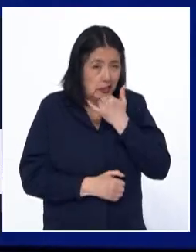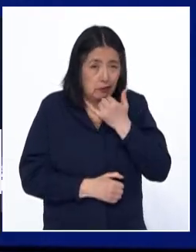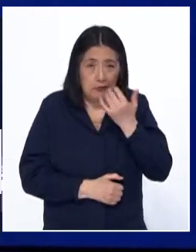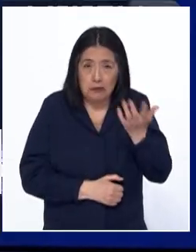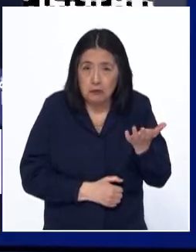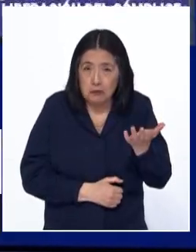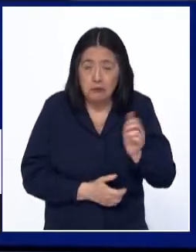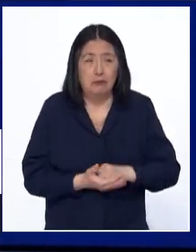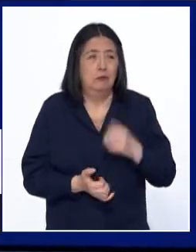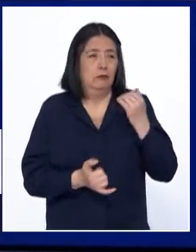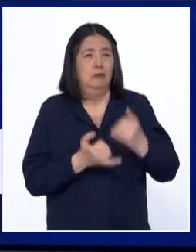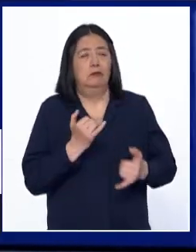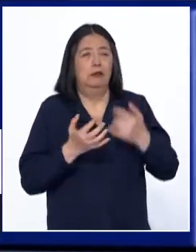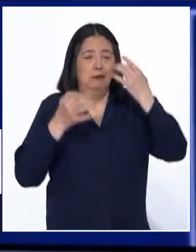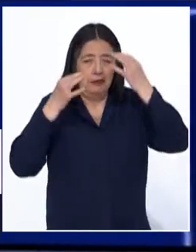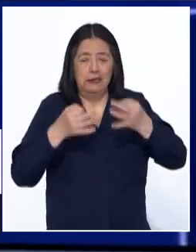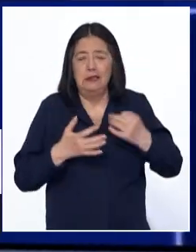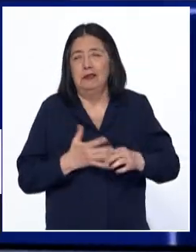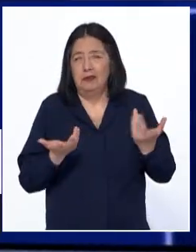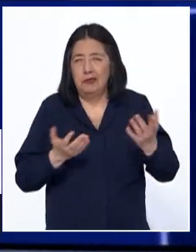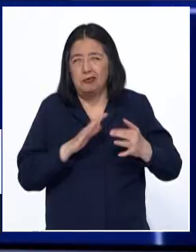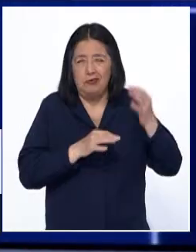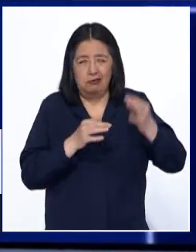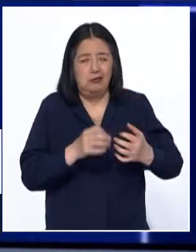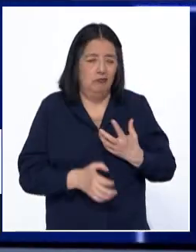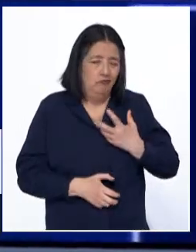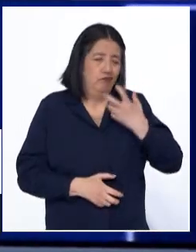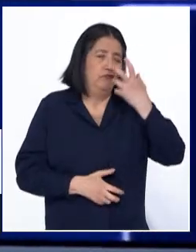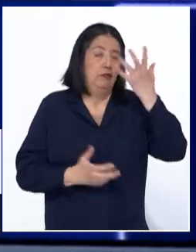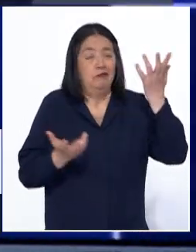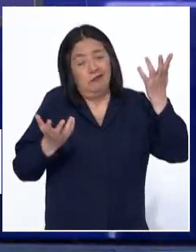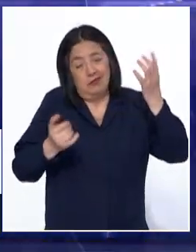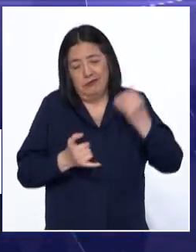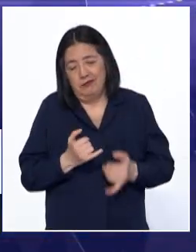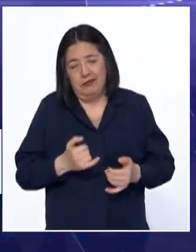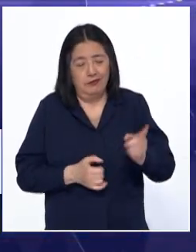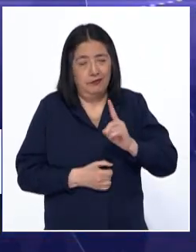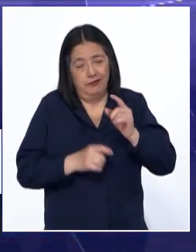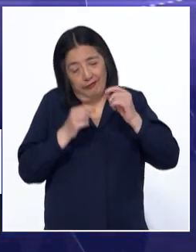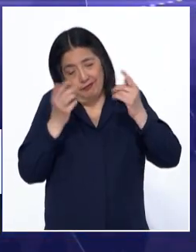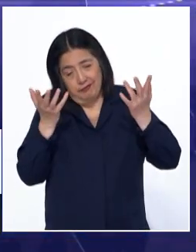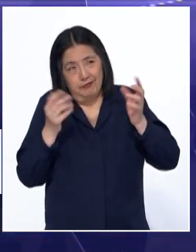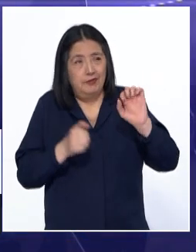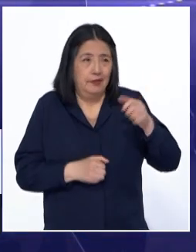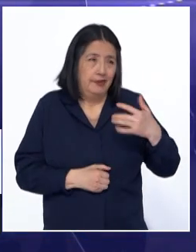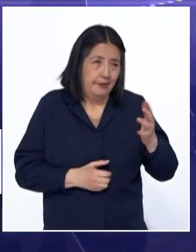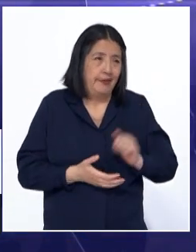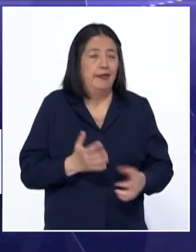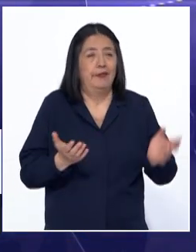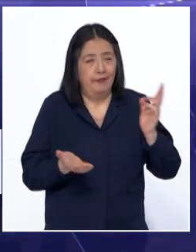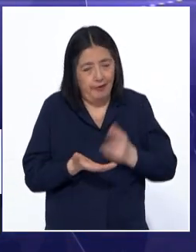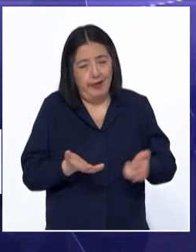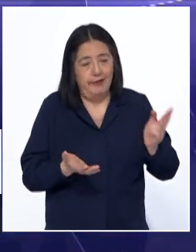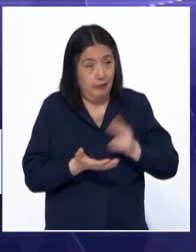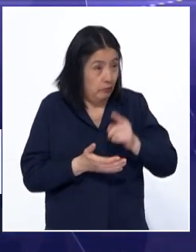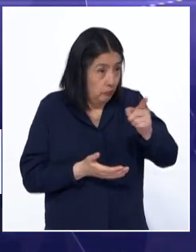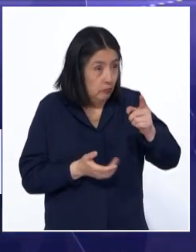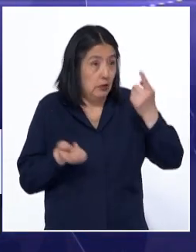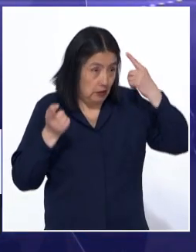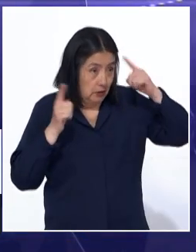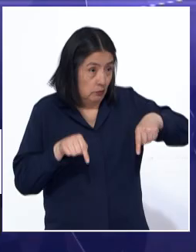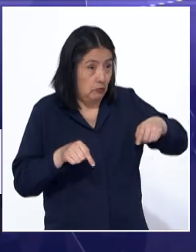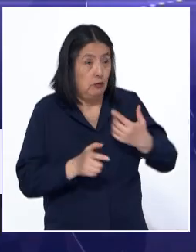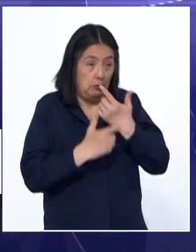sucedido con esta última decisión judicial que nos indigna, pero al final no nos sorprende, ¿no? Porque ya es un poco más de lo mismo. ¿Está de acuerdo con